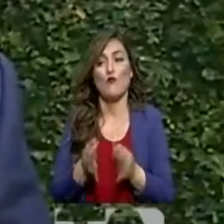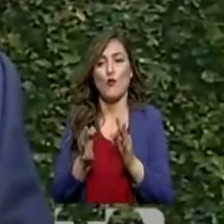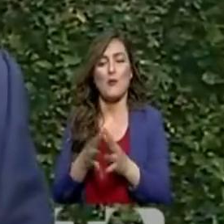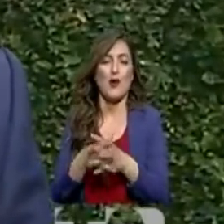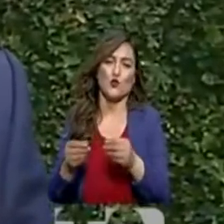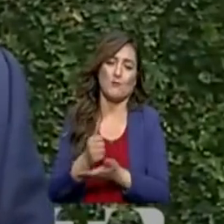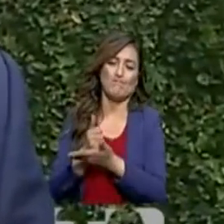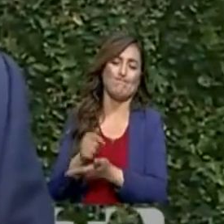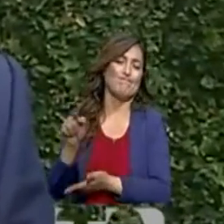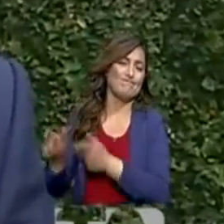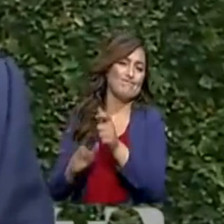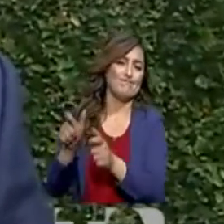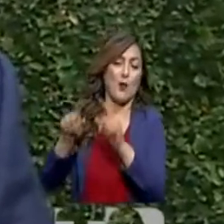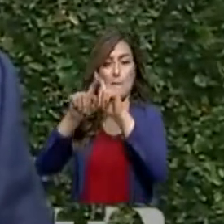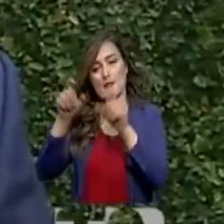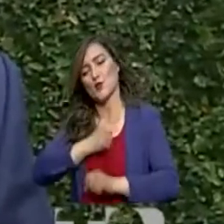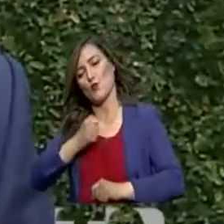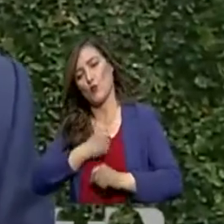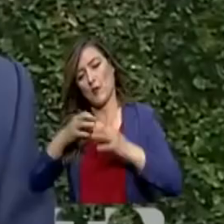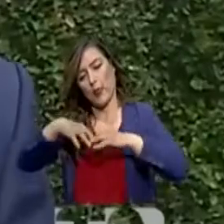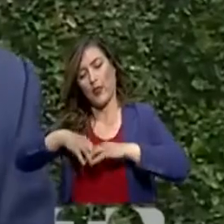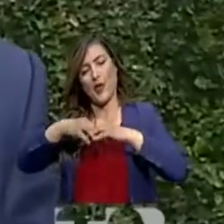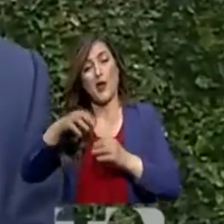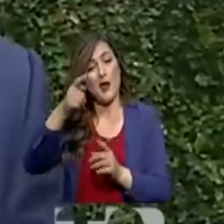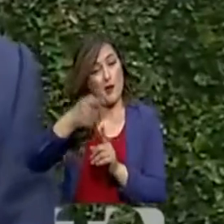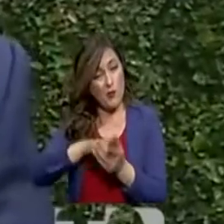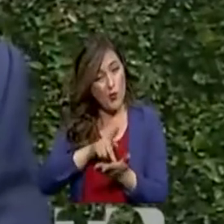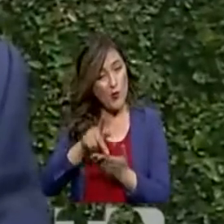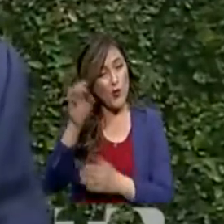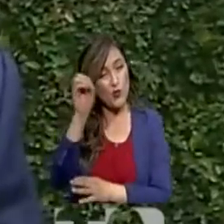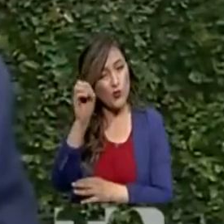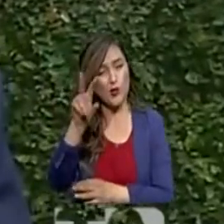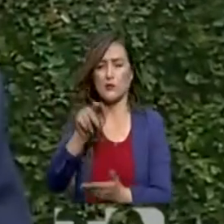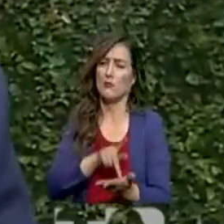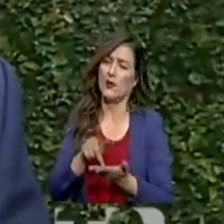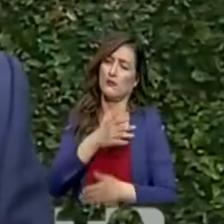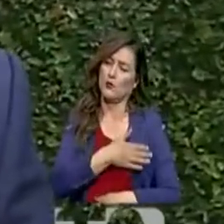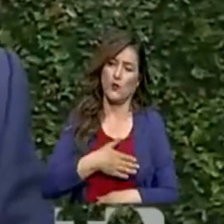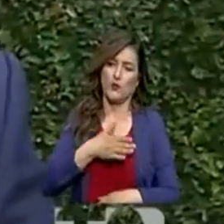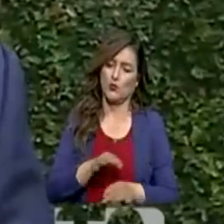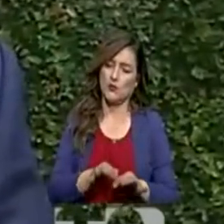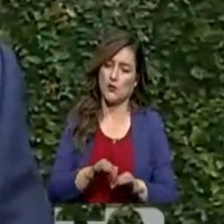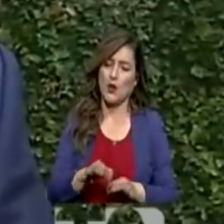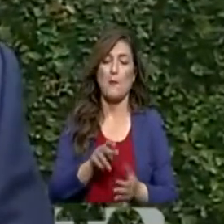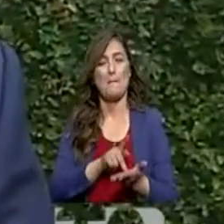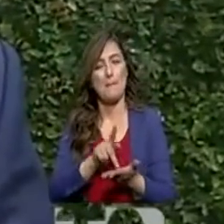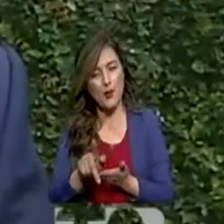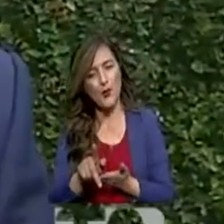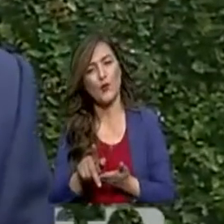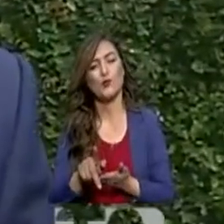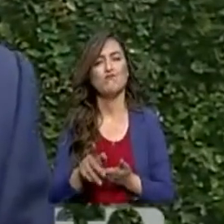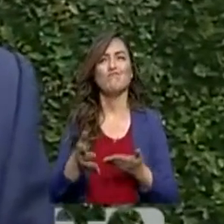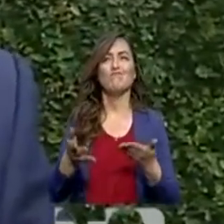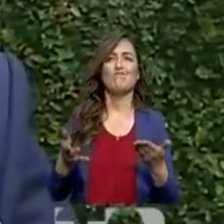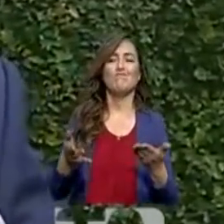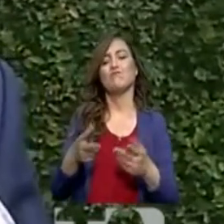para que no se pague en octubre a quienes les toca pagar o a quienes se les vence el diferimiento, o que si lo pagan pues tengan alguna